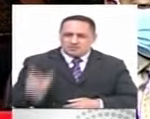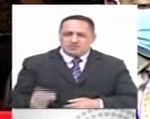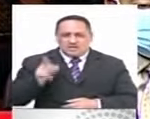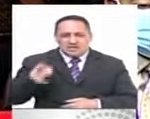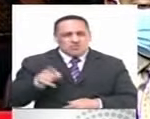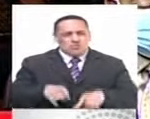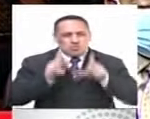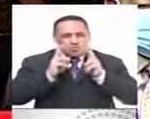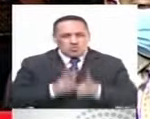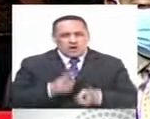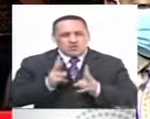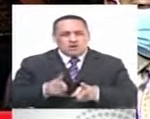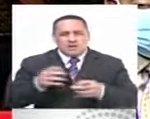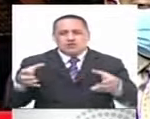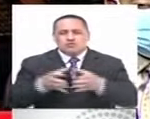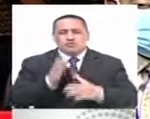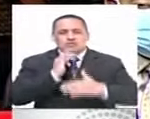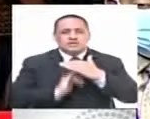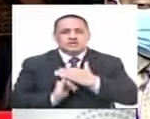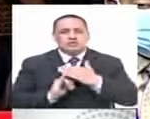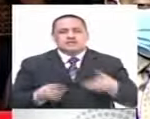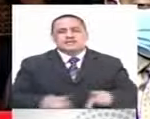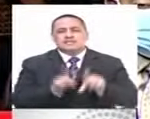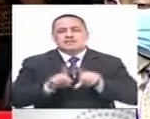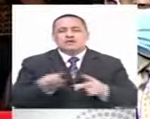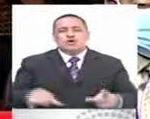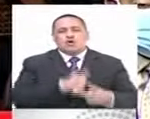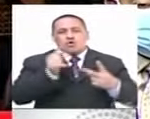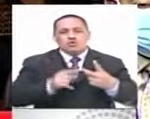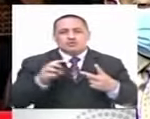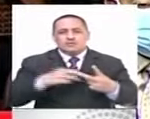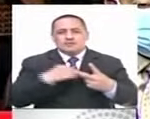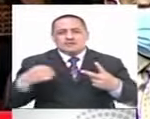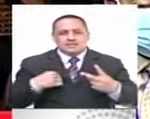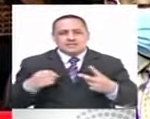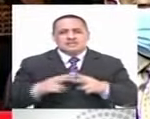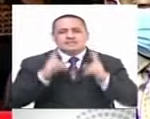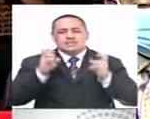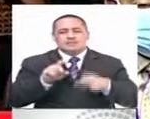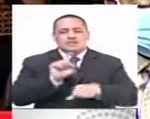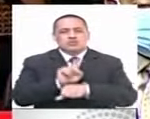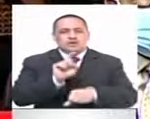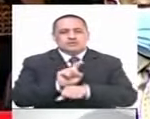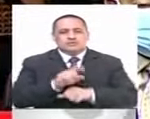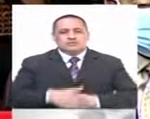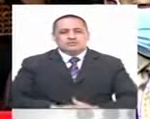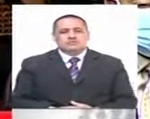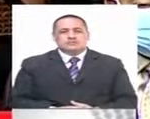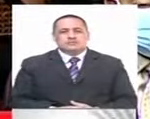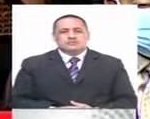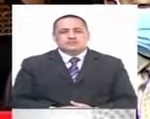cuestionado en el sector del Interior y en otro ministro cuestionado en el sector de Educación.